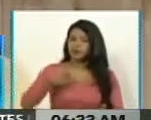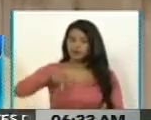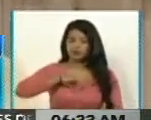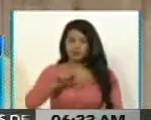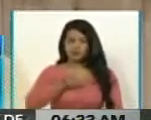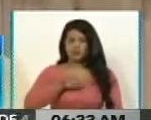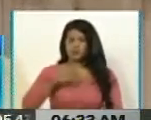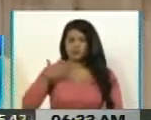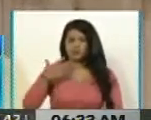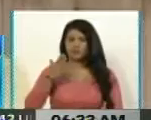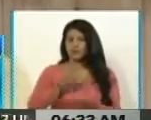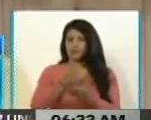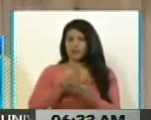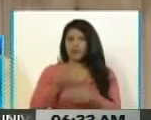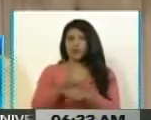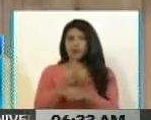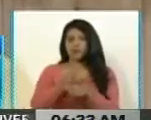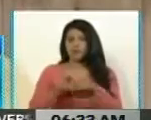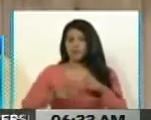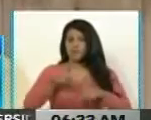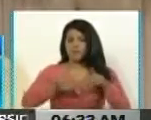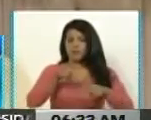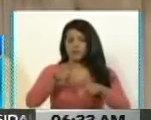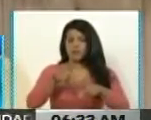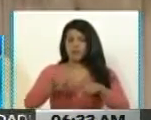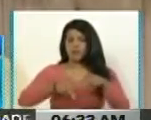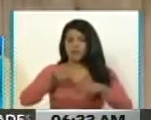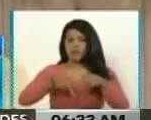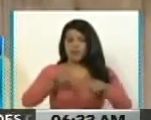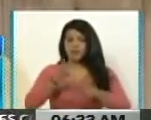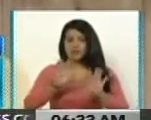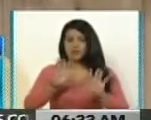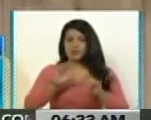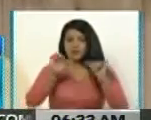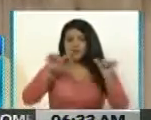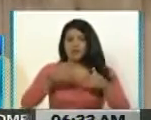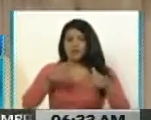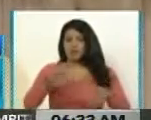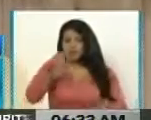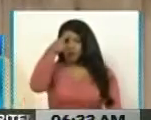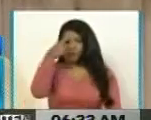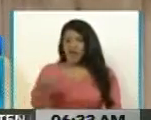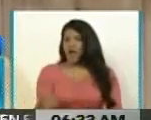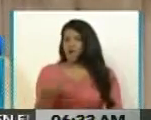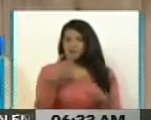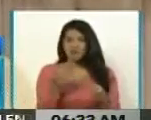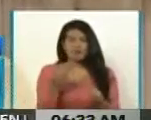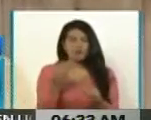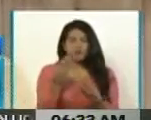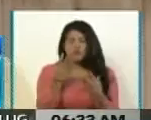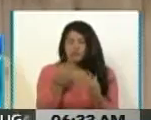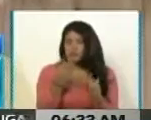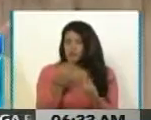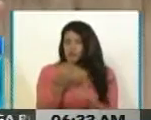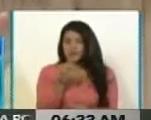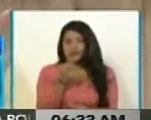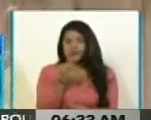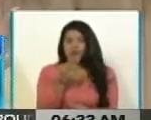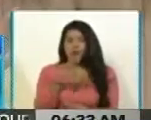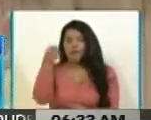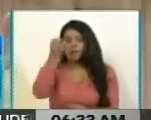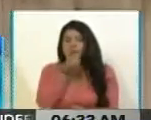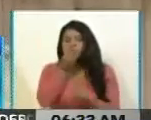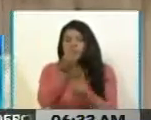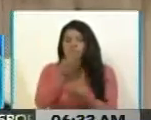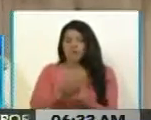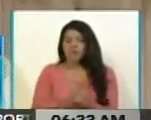usuarios frecuentes de sistemas de transporte público, sabemos que ahí hay mucho que decir. Y a lo mejor no van a hacer todo